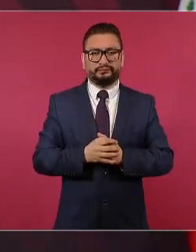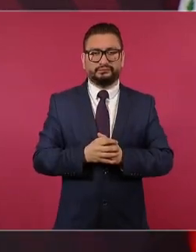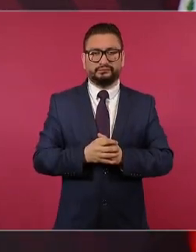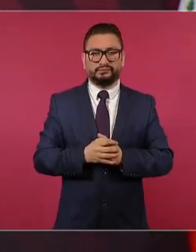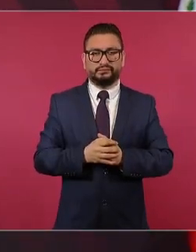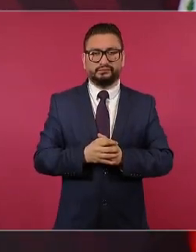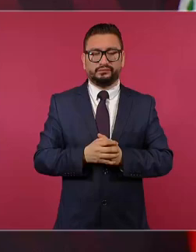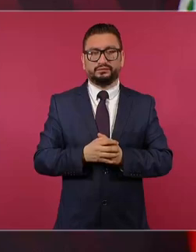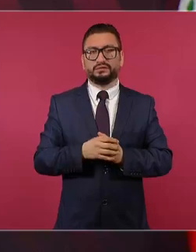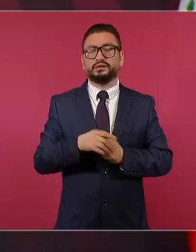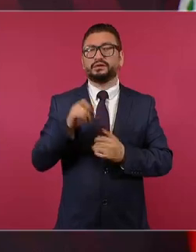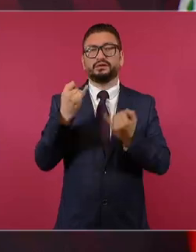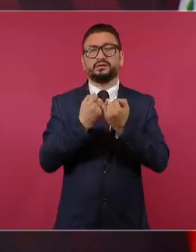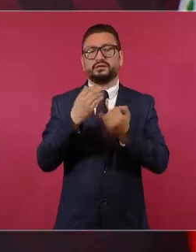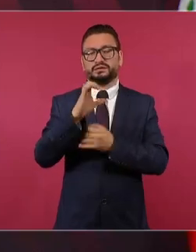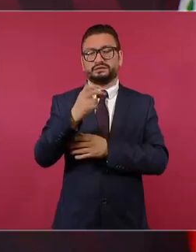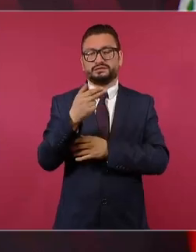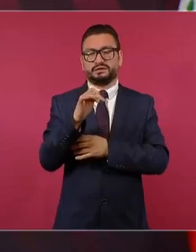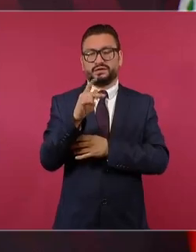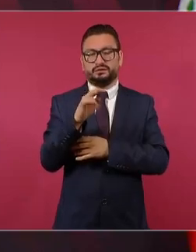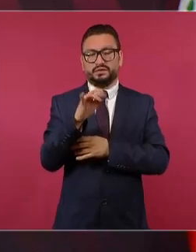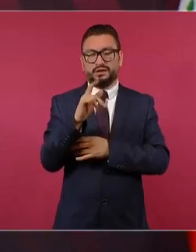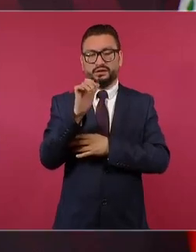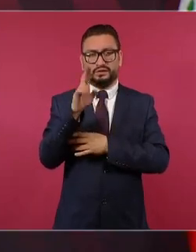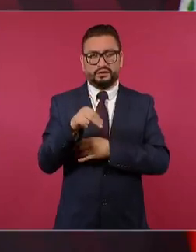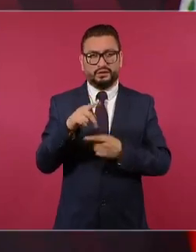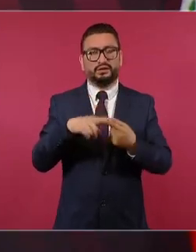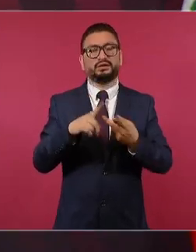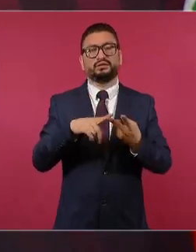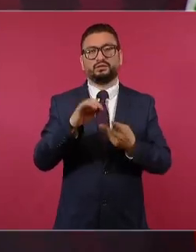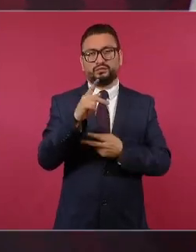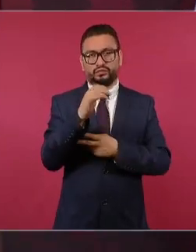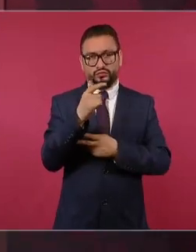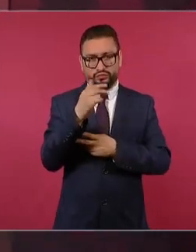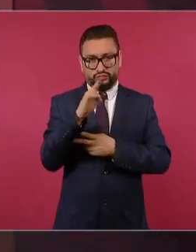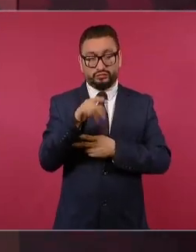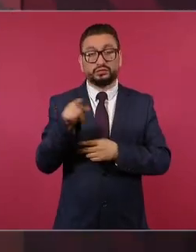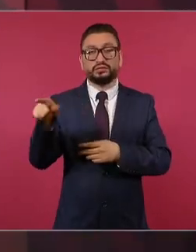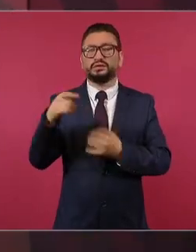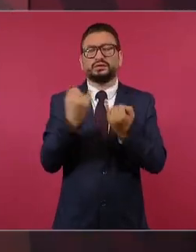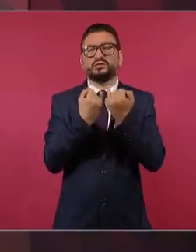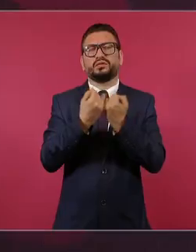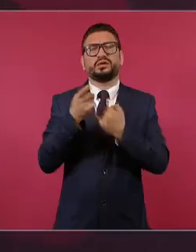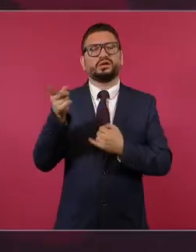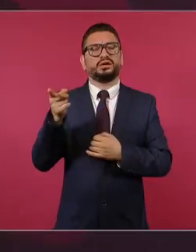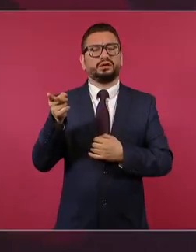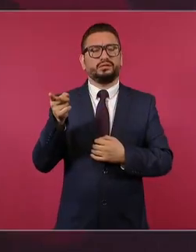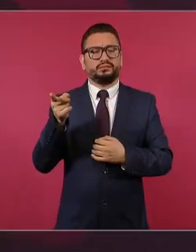el Chilambalán, Popol Vuh, desde luego